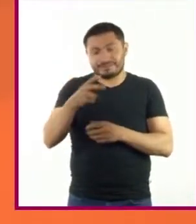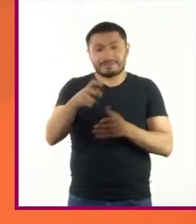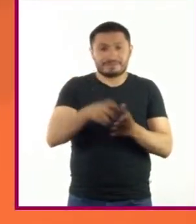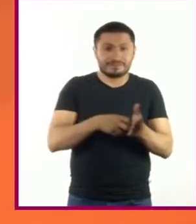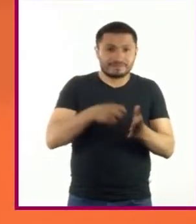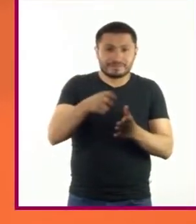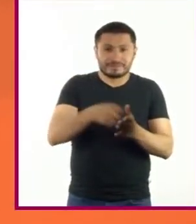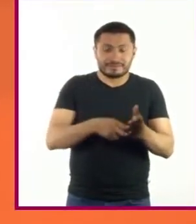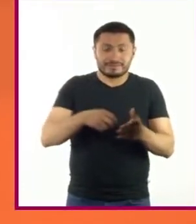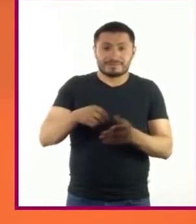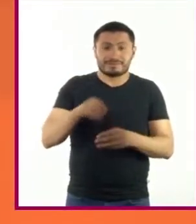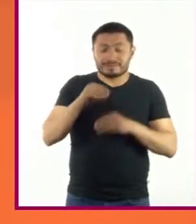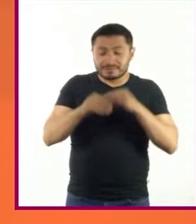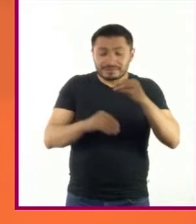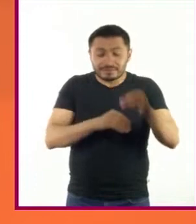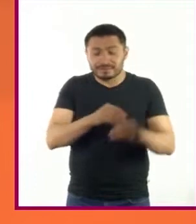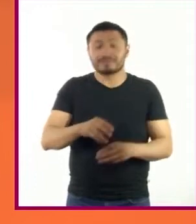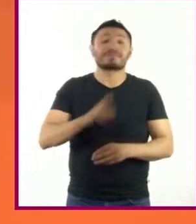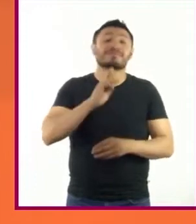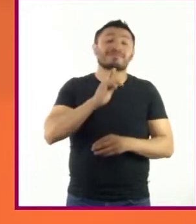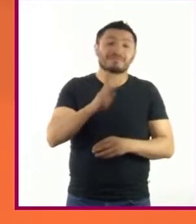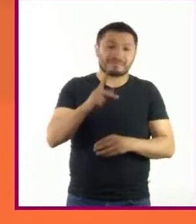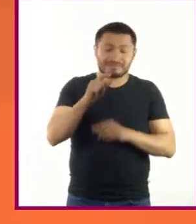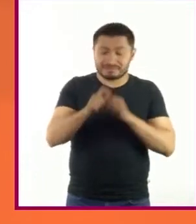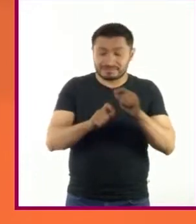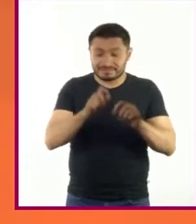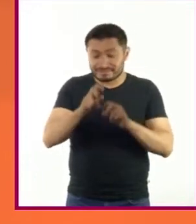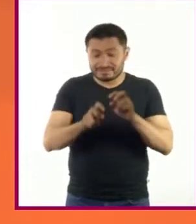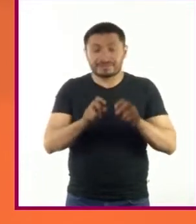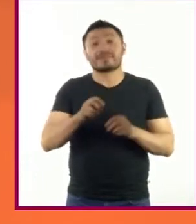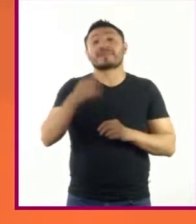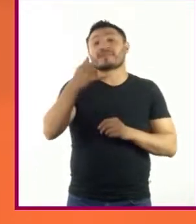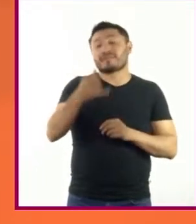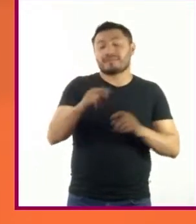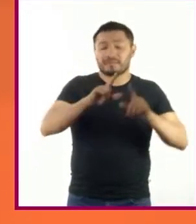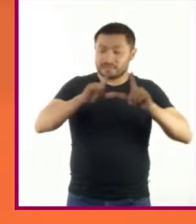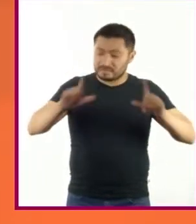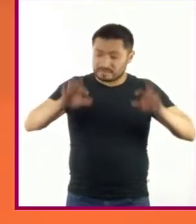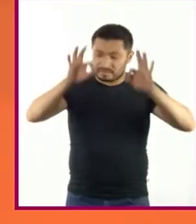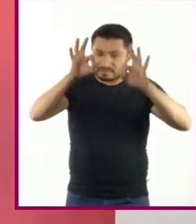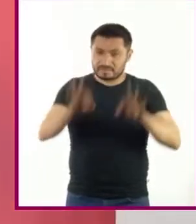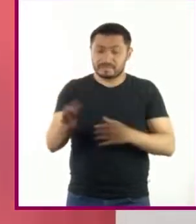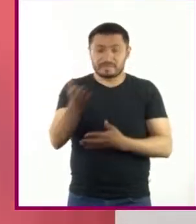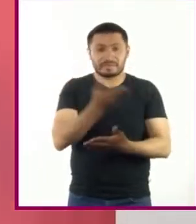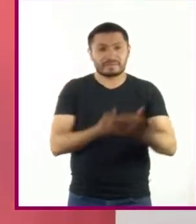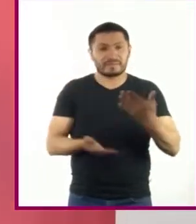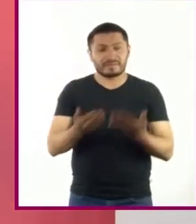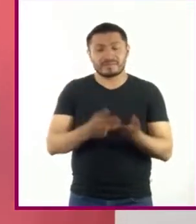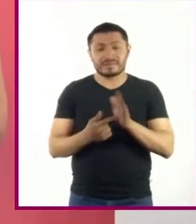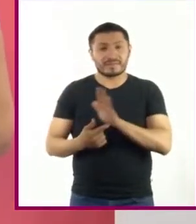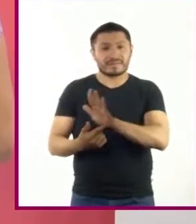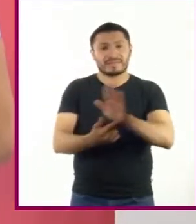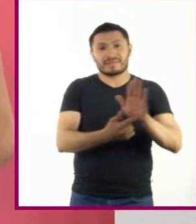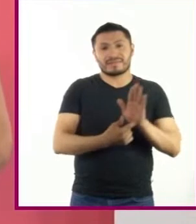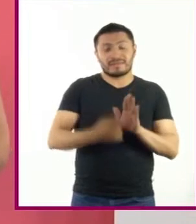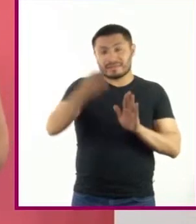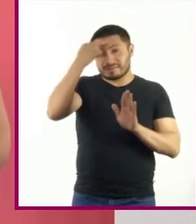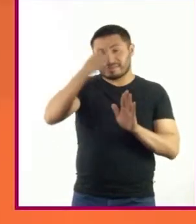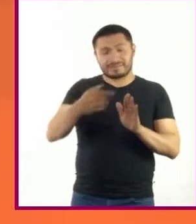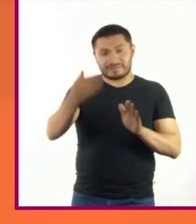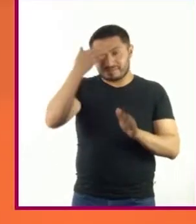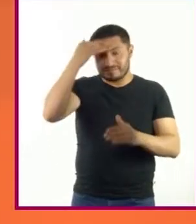para mejorarlos en todos los aspectos y dejarlos listos para ser compartidos. Para ir adentrándonos en el